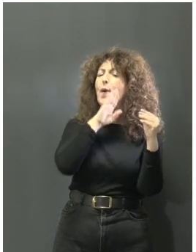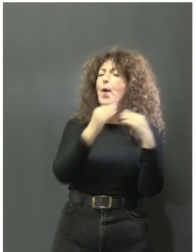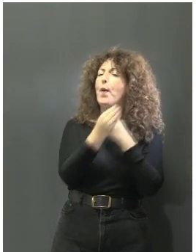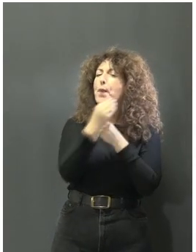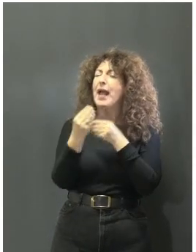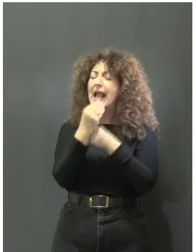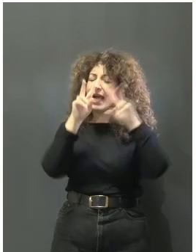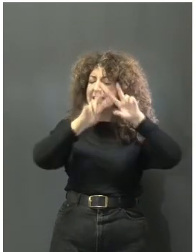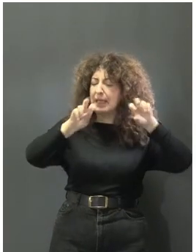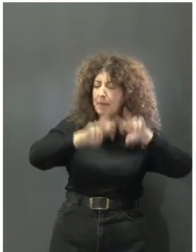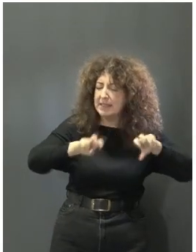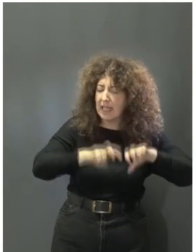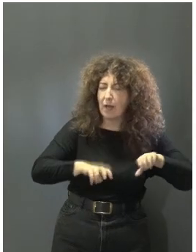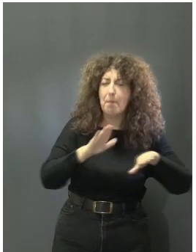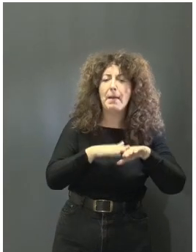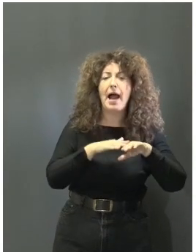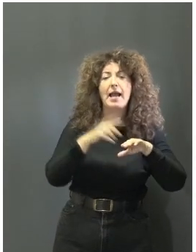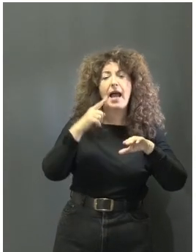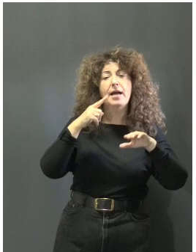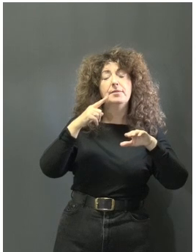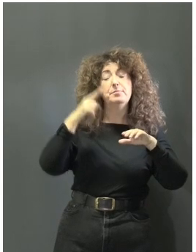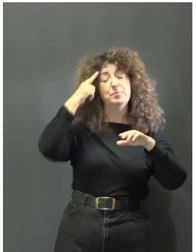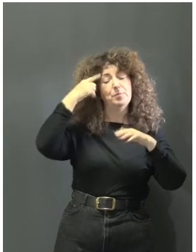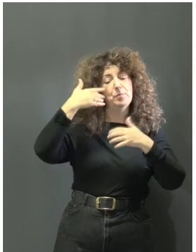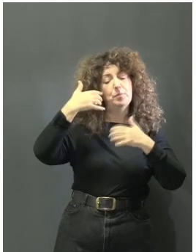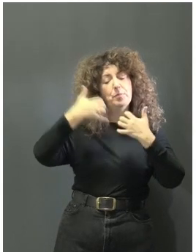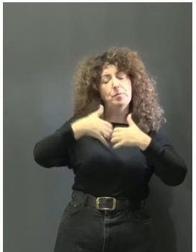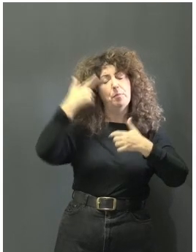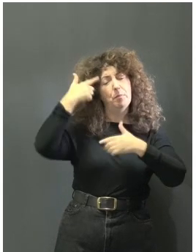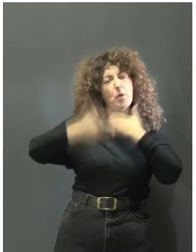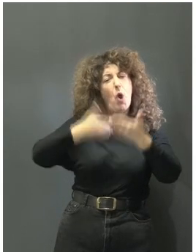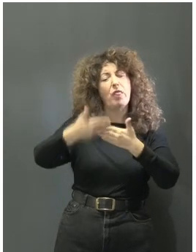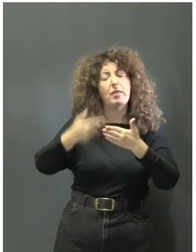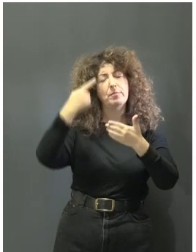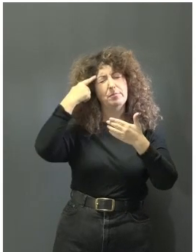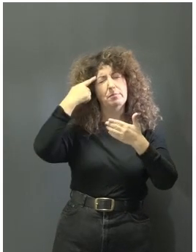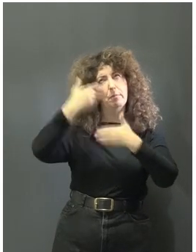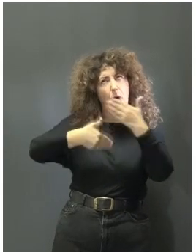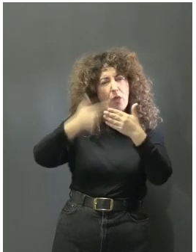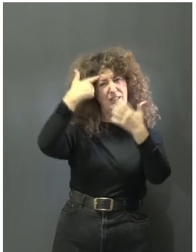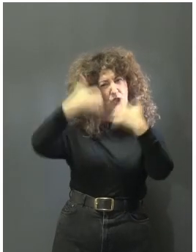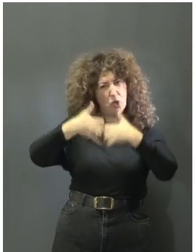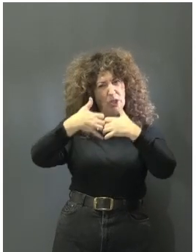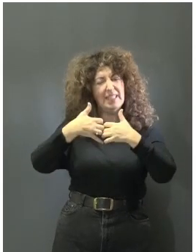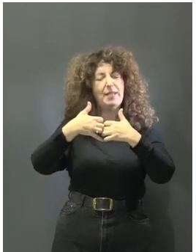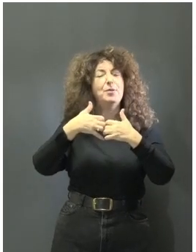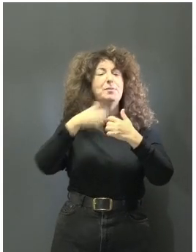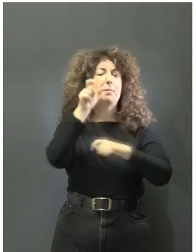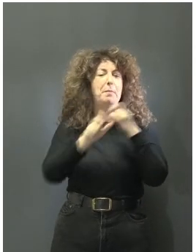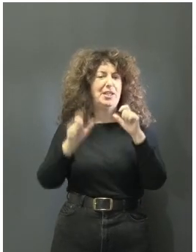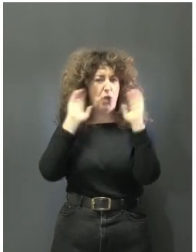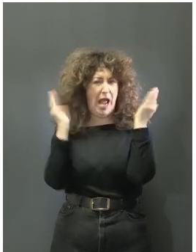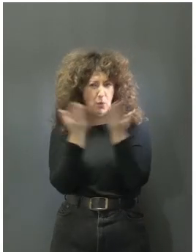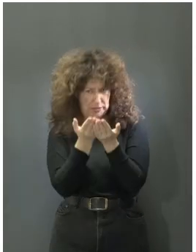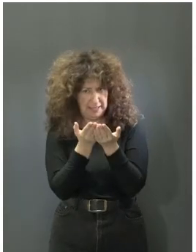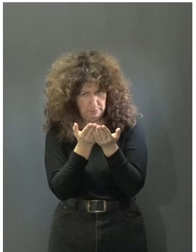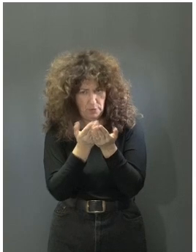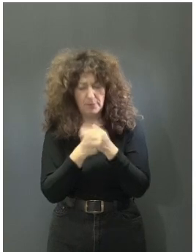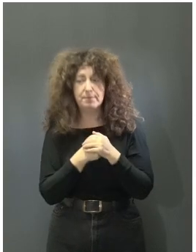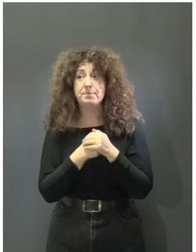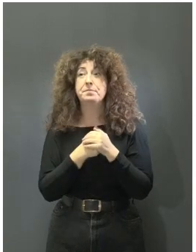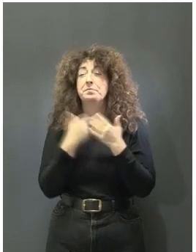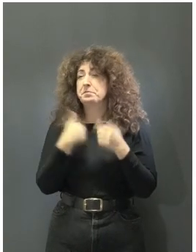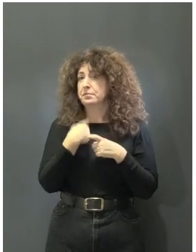en proyectos de procesos cognitivos de personas con autismo. Entonces, tengo muy en mente que al